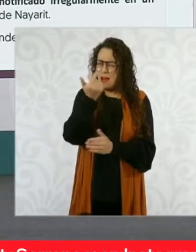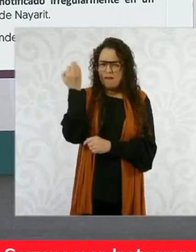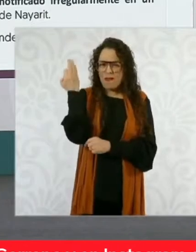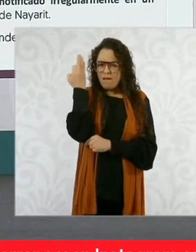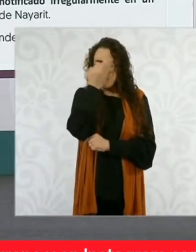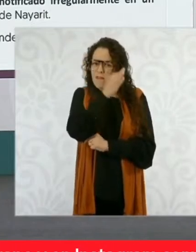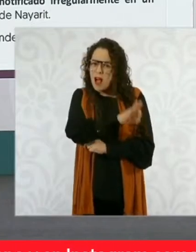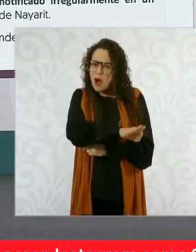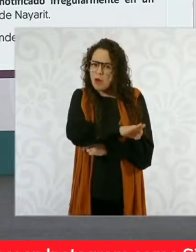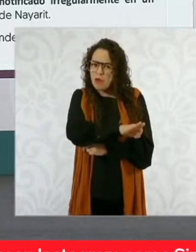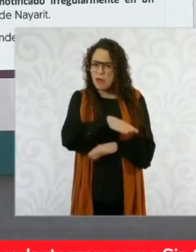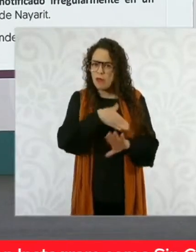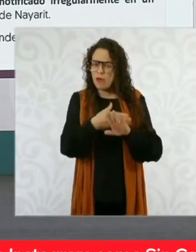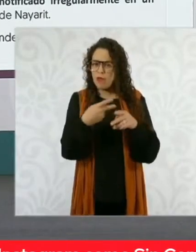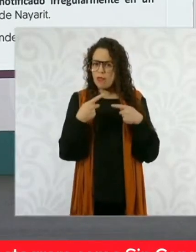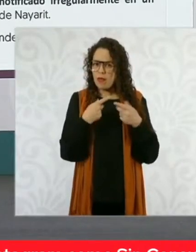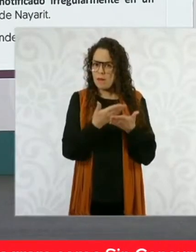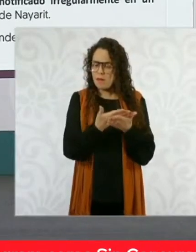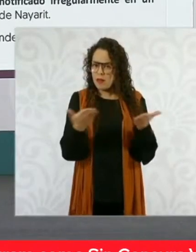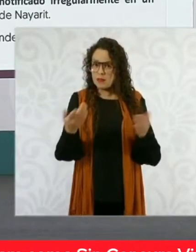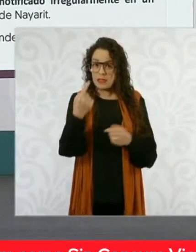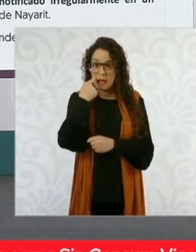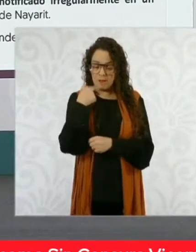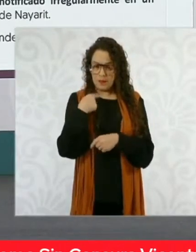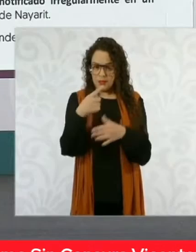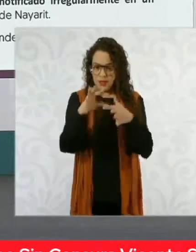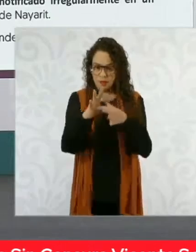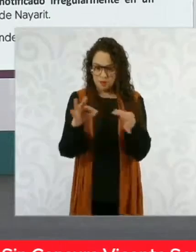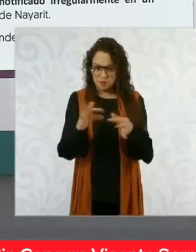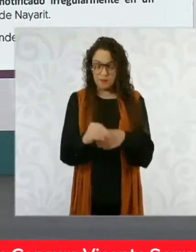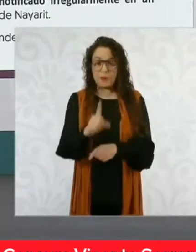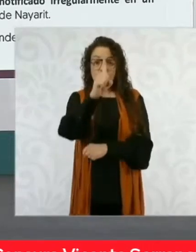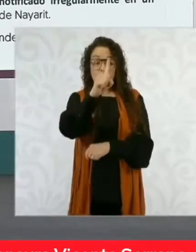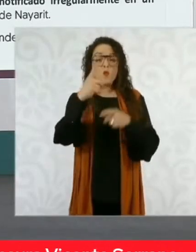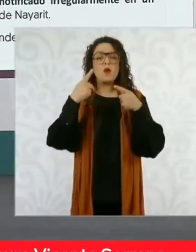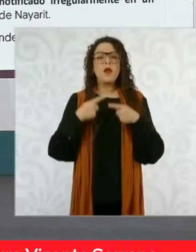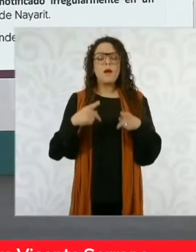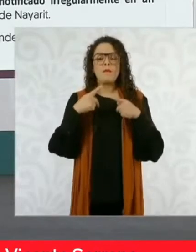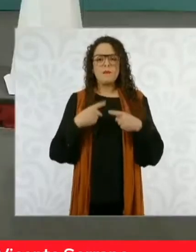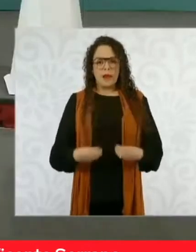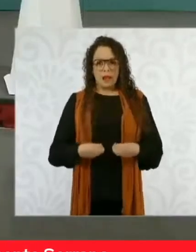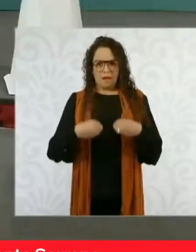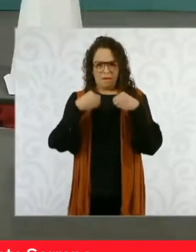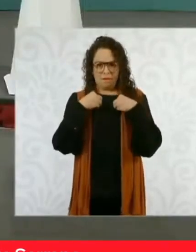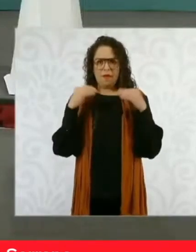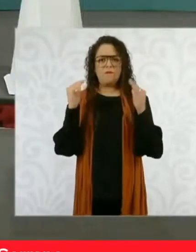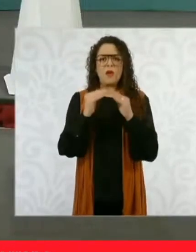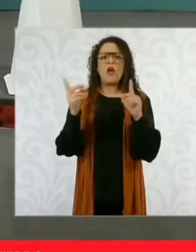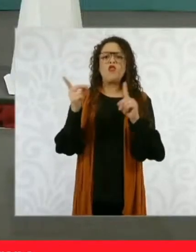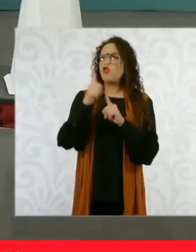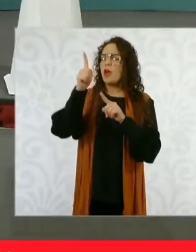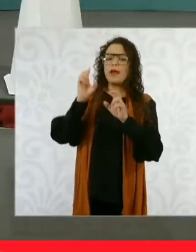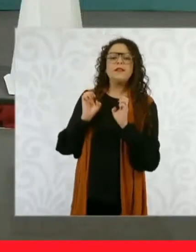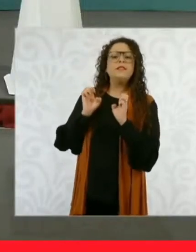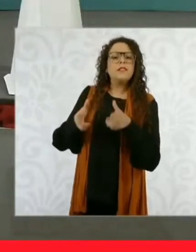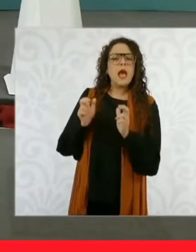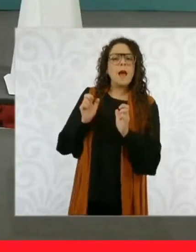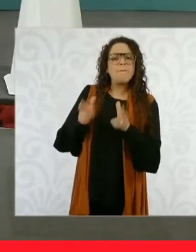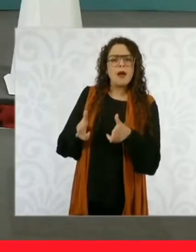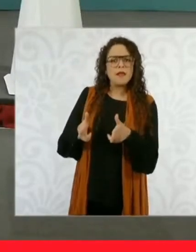el siguiente. Un derechohabiente que vivía y tenía su casa en Chiapas